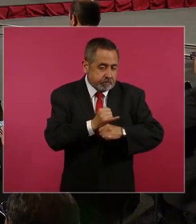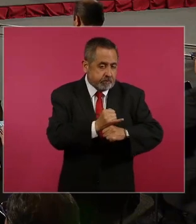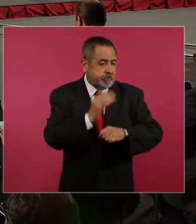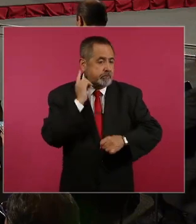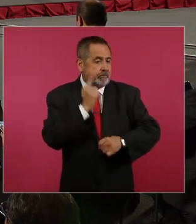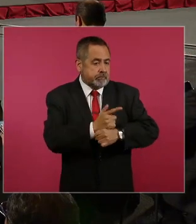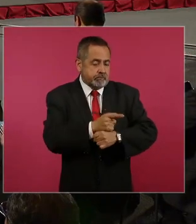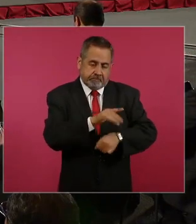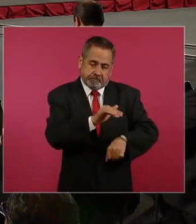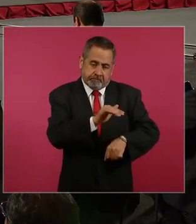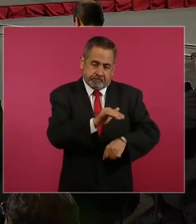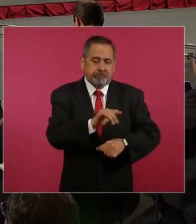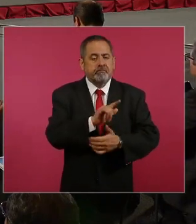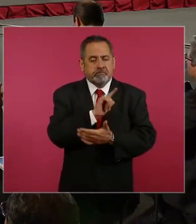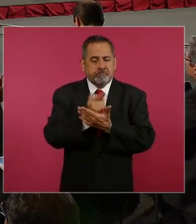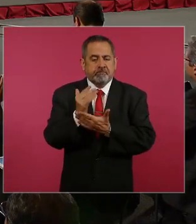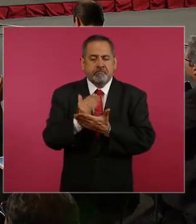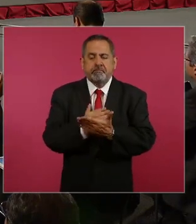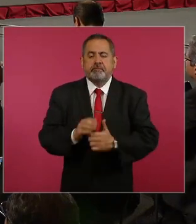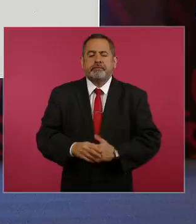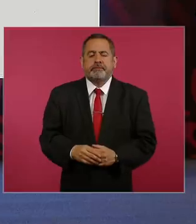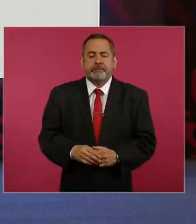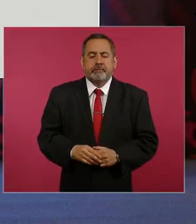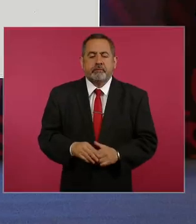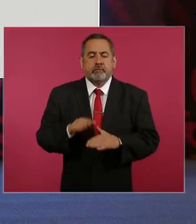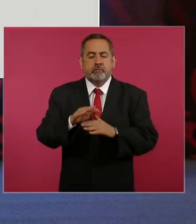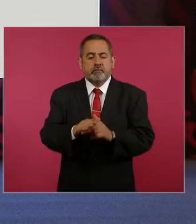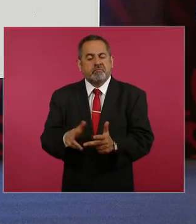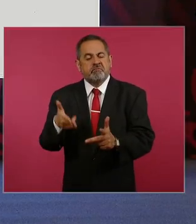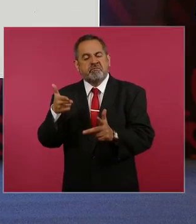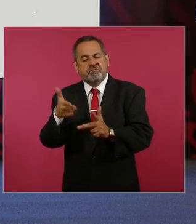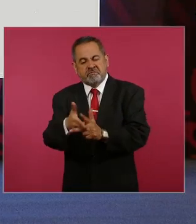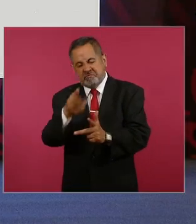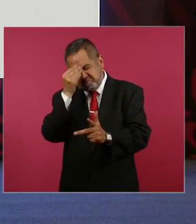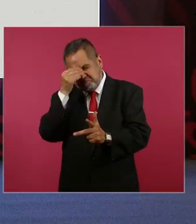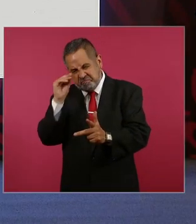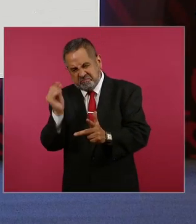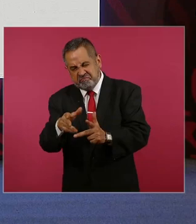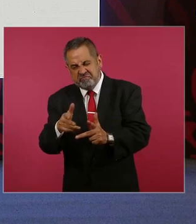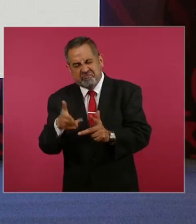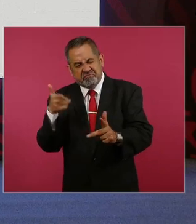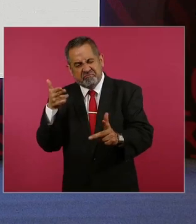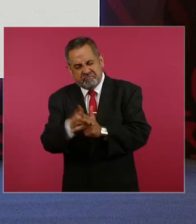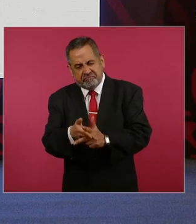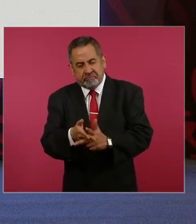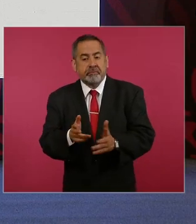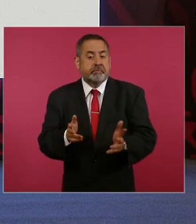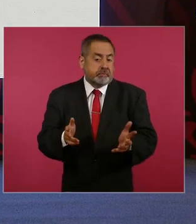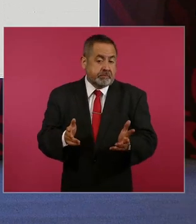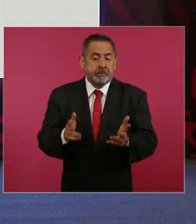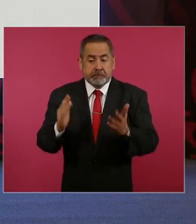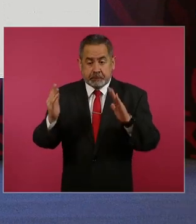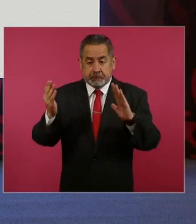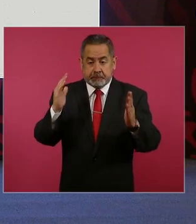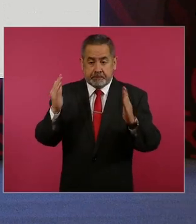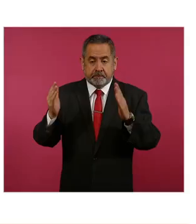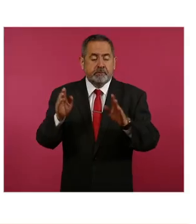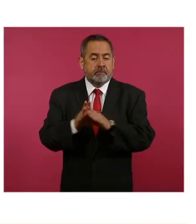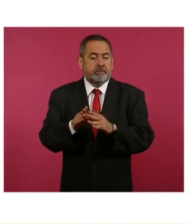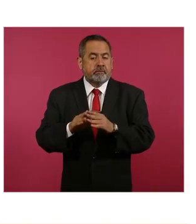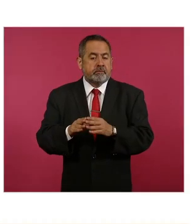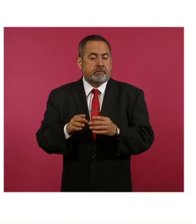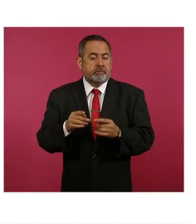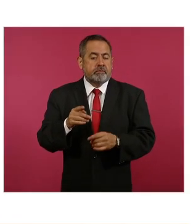estos delitos. Adelante. En cuanto al homicidio doloso, aquí tenemos un comparativo desde el máximo